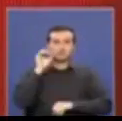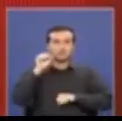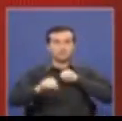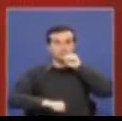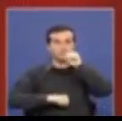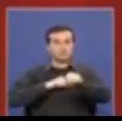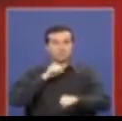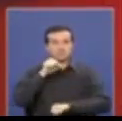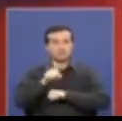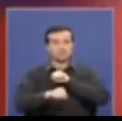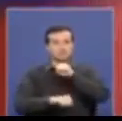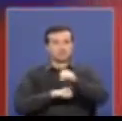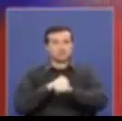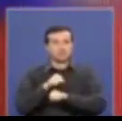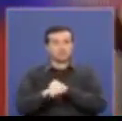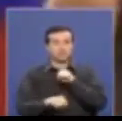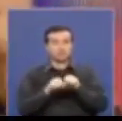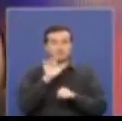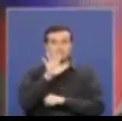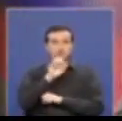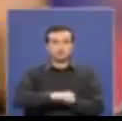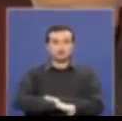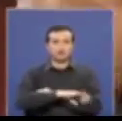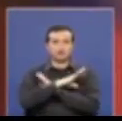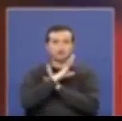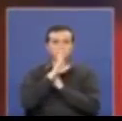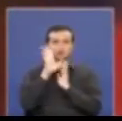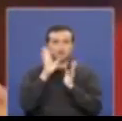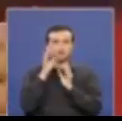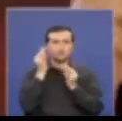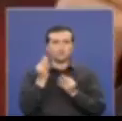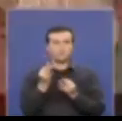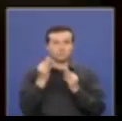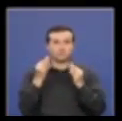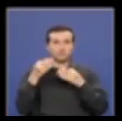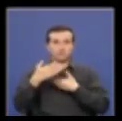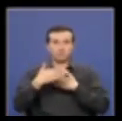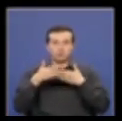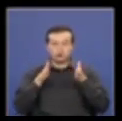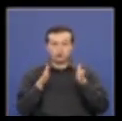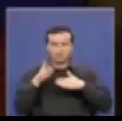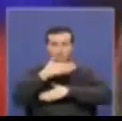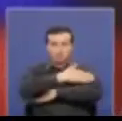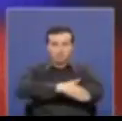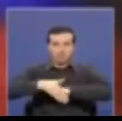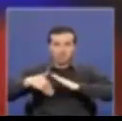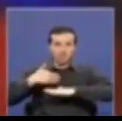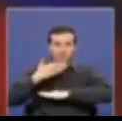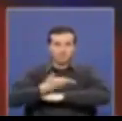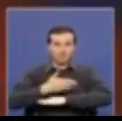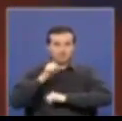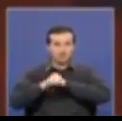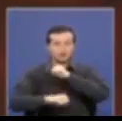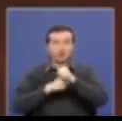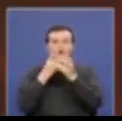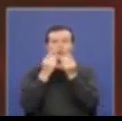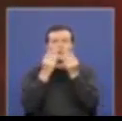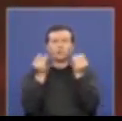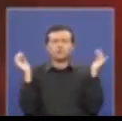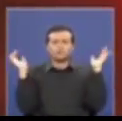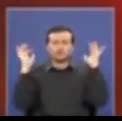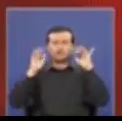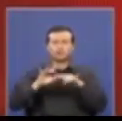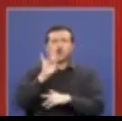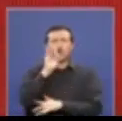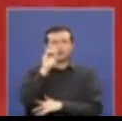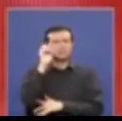bicicleta. Realmente me desperté a las 5 de la mañana porque el cuarto estaba al lado de la calle y la gente se empezó a reunir, los ciclistas. ¿Qué cantidad de ciclistas? Por lo